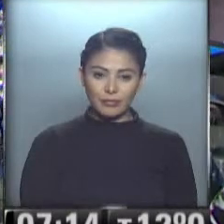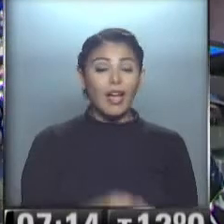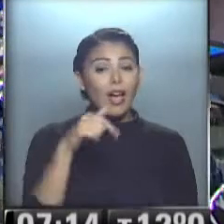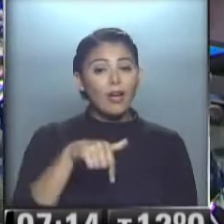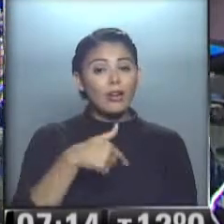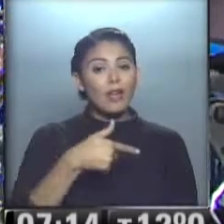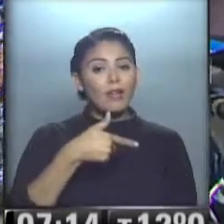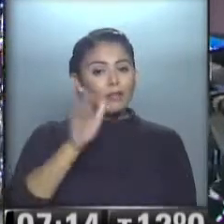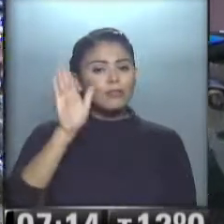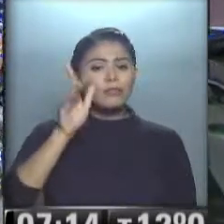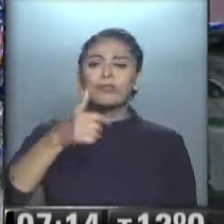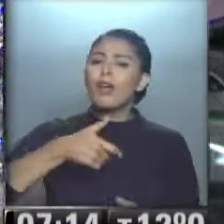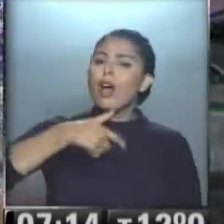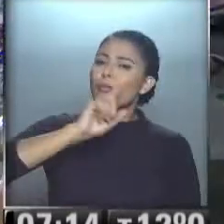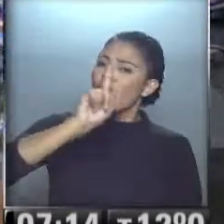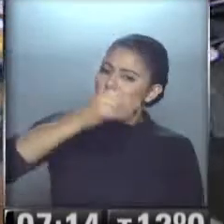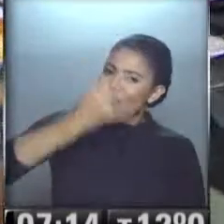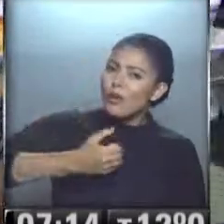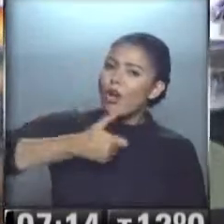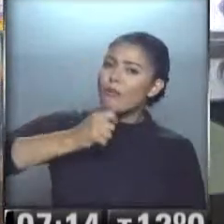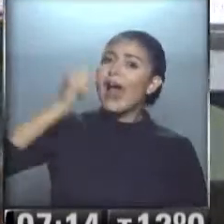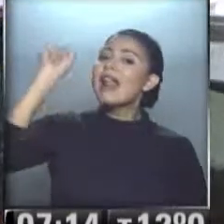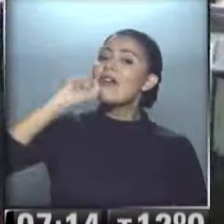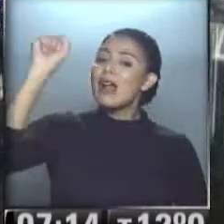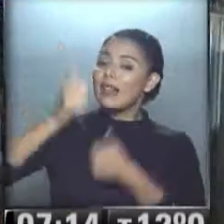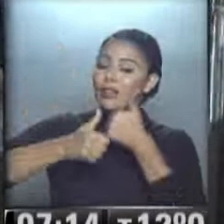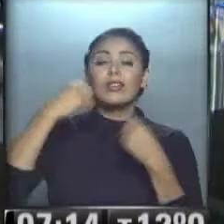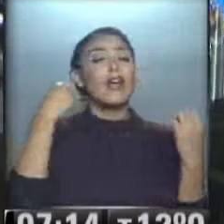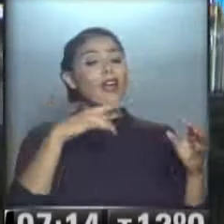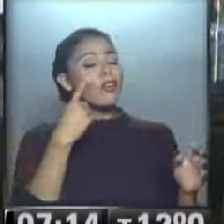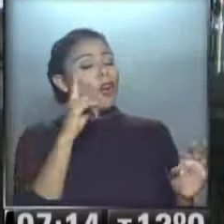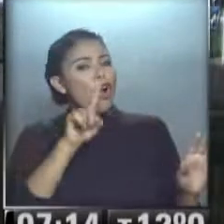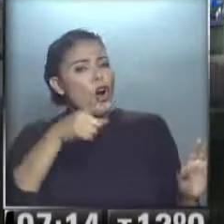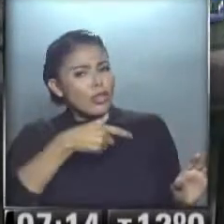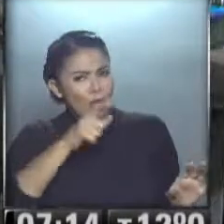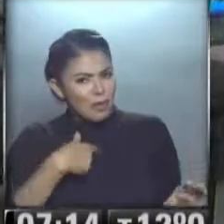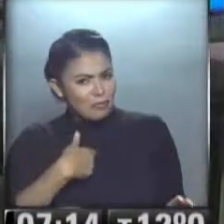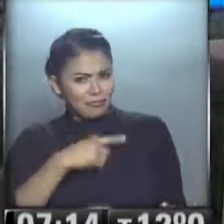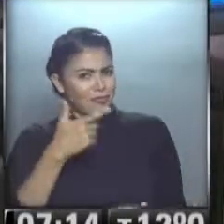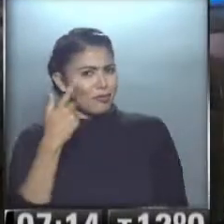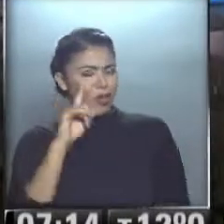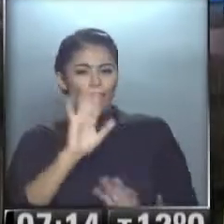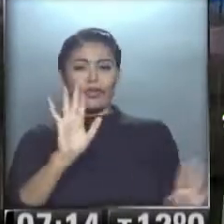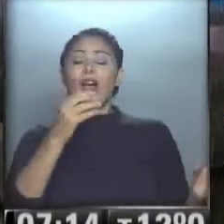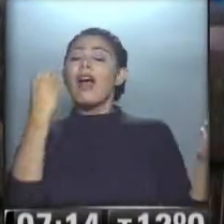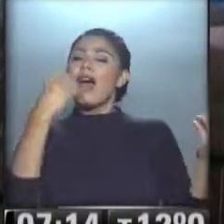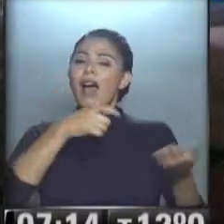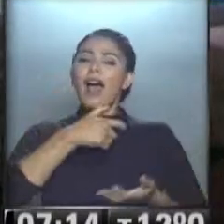Y nos vamos de copas esta noche, pero no se entusiasme, Fernández, ¿eh? De Copa Libertadores. Sí, no, no, a eso no conocía. Otro tipo de copas que no sea la Copa Libertadores. Ah,